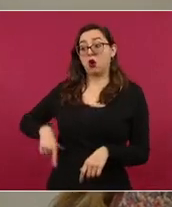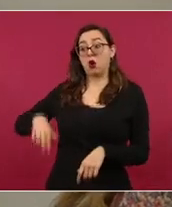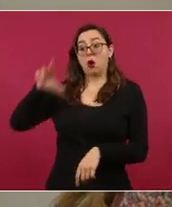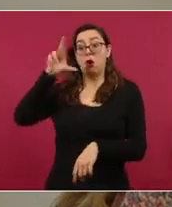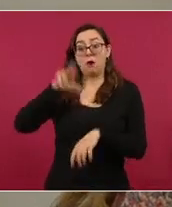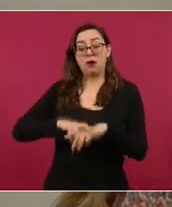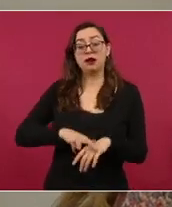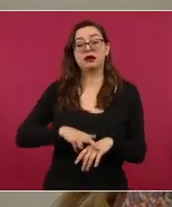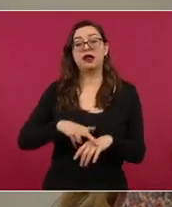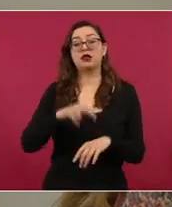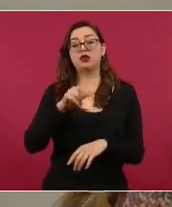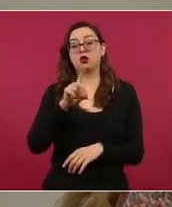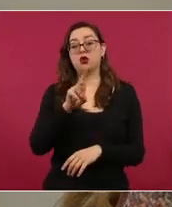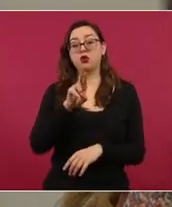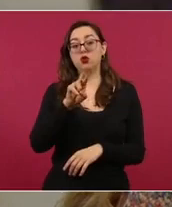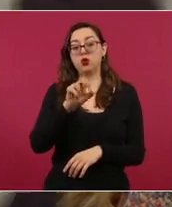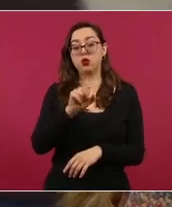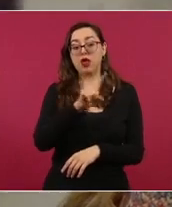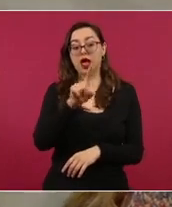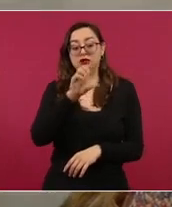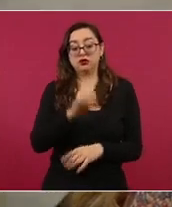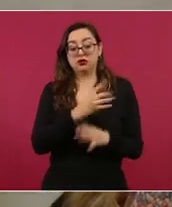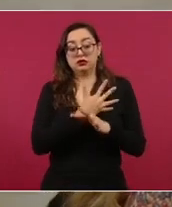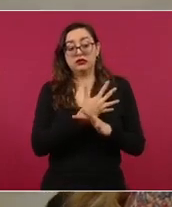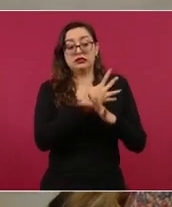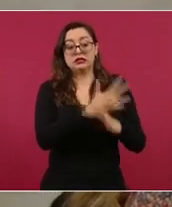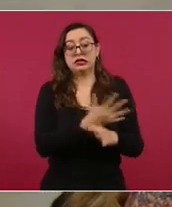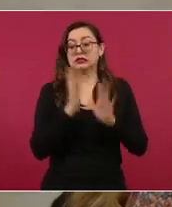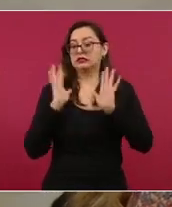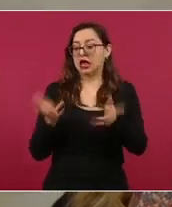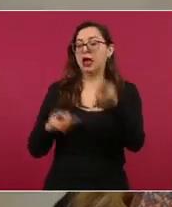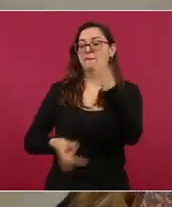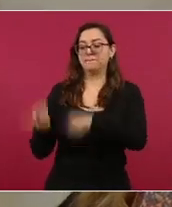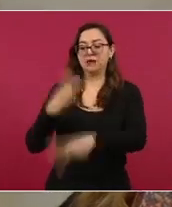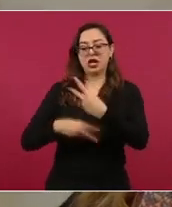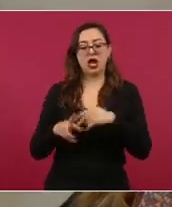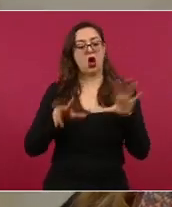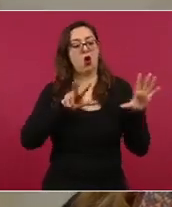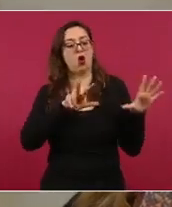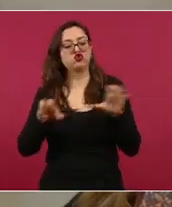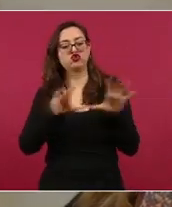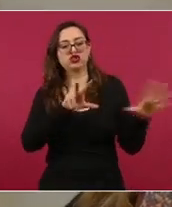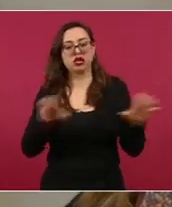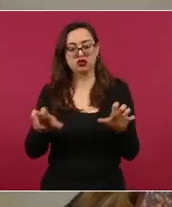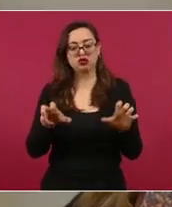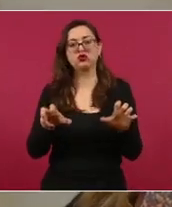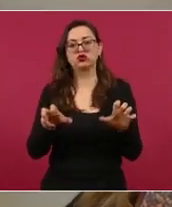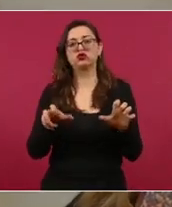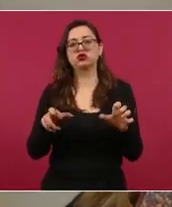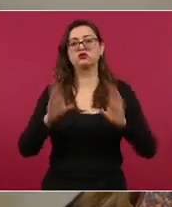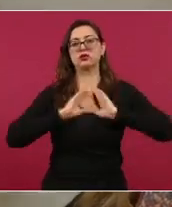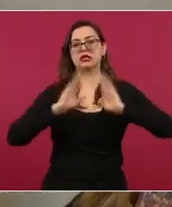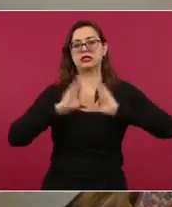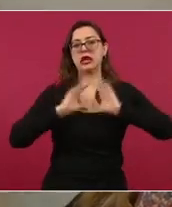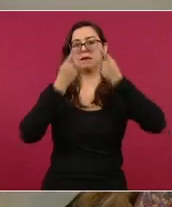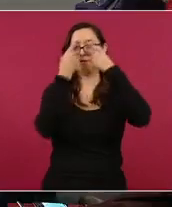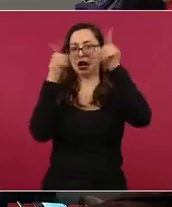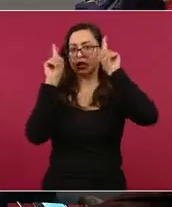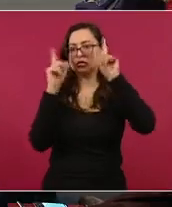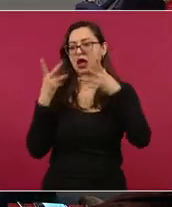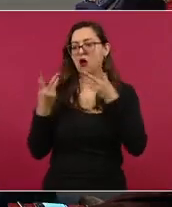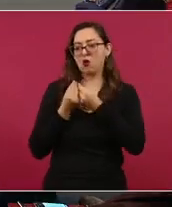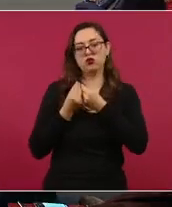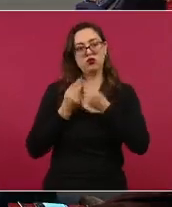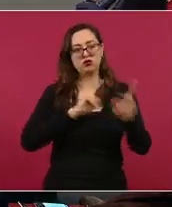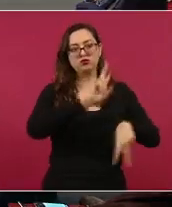Sonora, son 700 del ejército y 100 de la Marina. En Baja California, ¿cuáles serán las acciones que se van a tomar ahí?